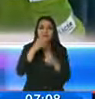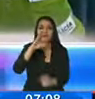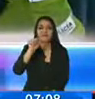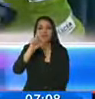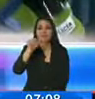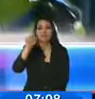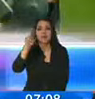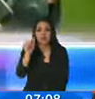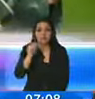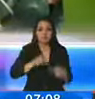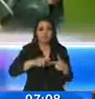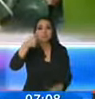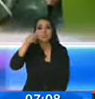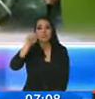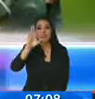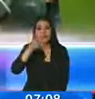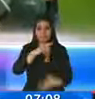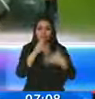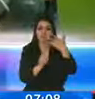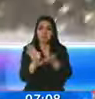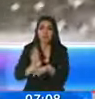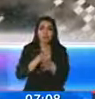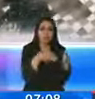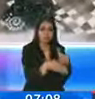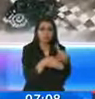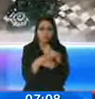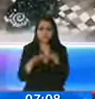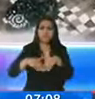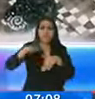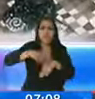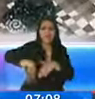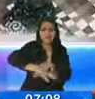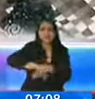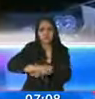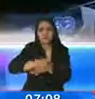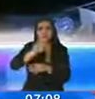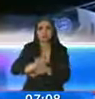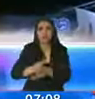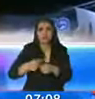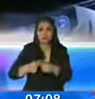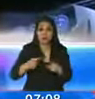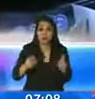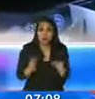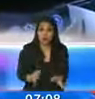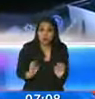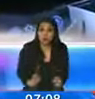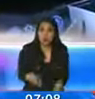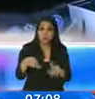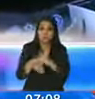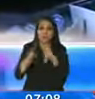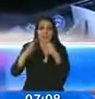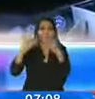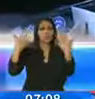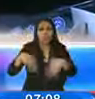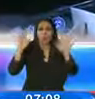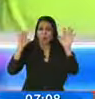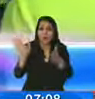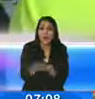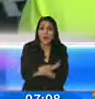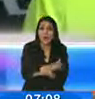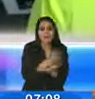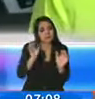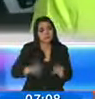Agatazo. La supuesta organización operaba especialmente en el sur de la urbe, pero cuando había la oportunidad ingresaban al domicilio que los dueños salieron. Es